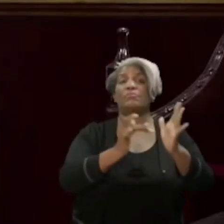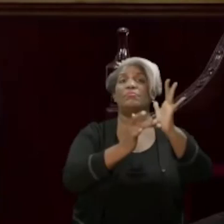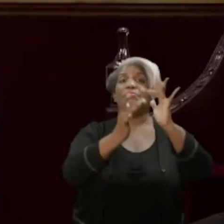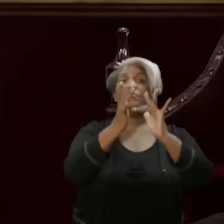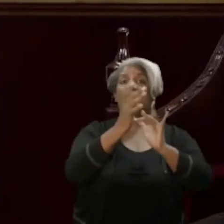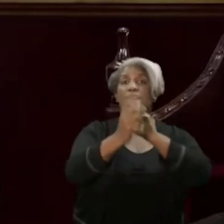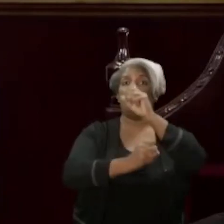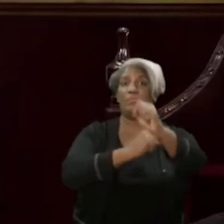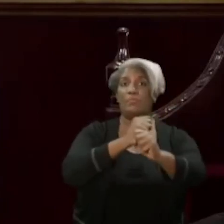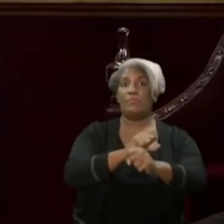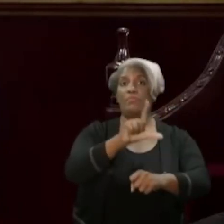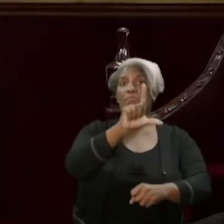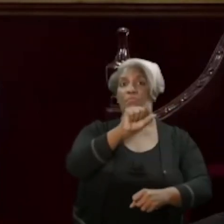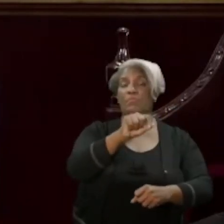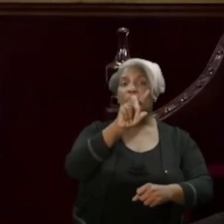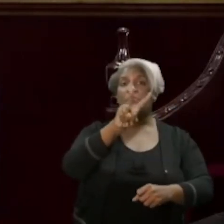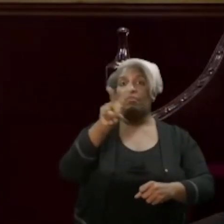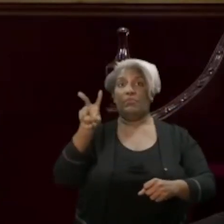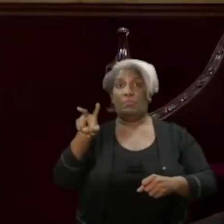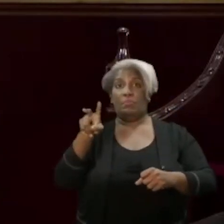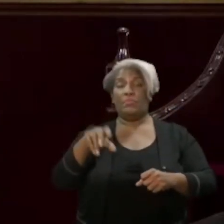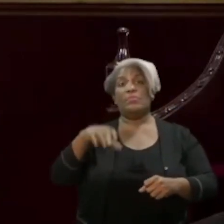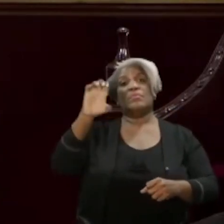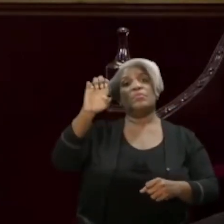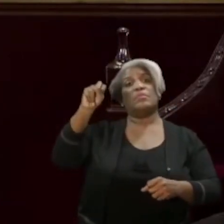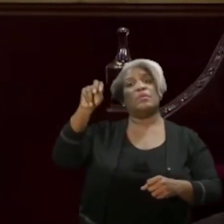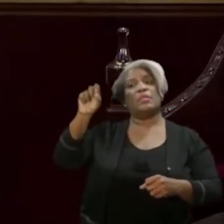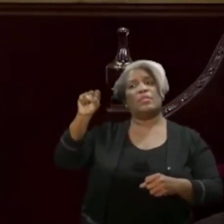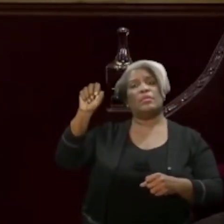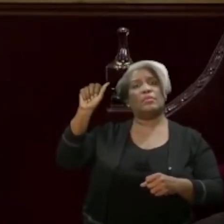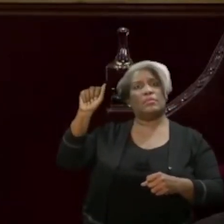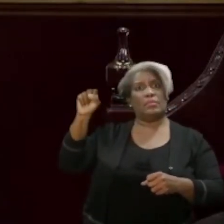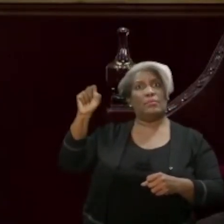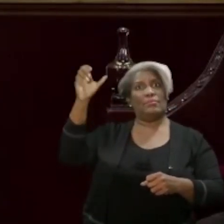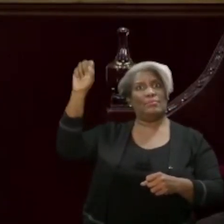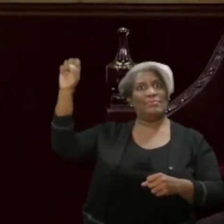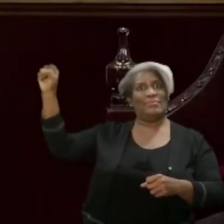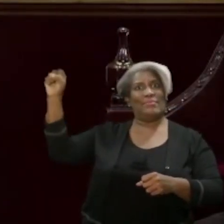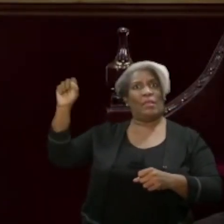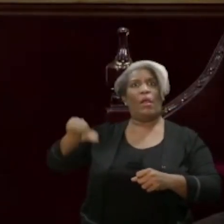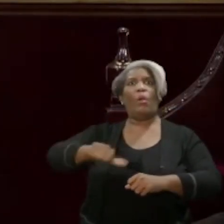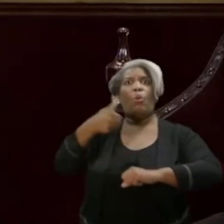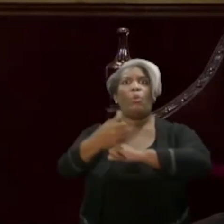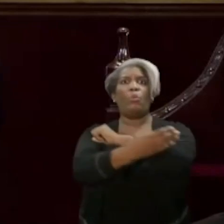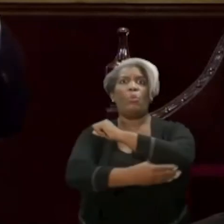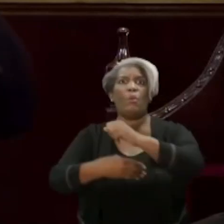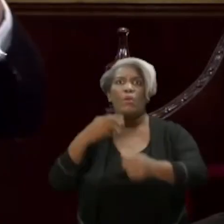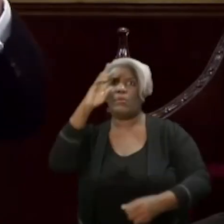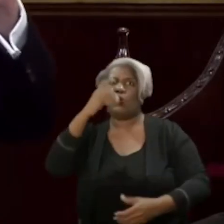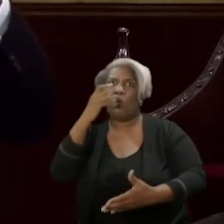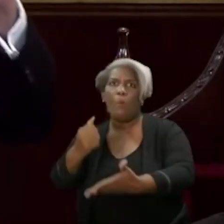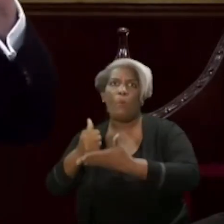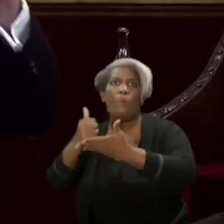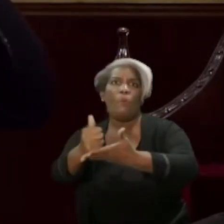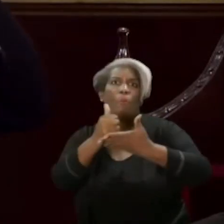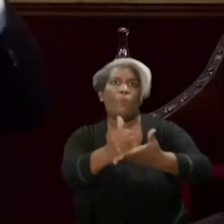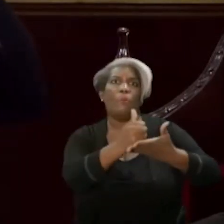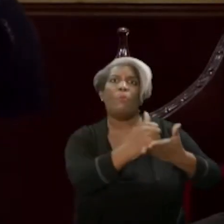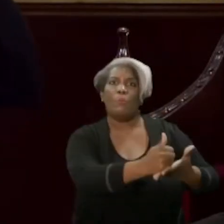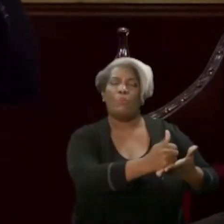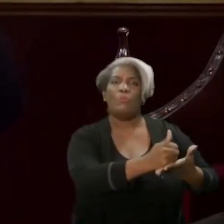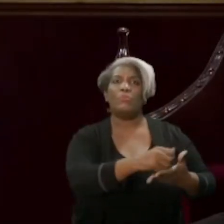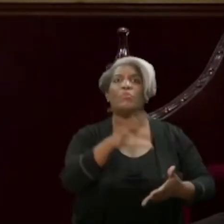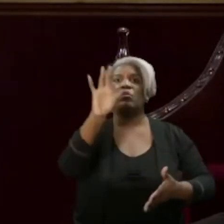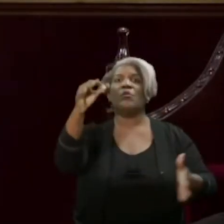programa SENASA en el exterior para brindarles coberturas y servicios de salud en República Dominicana a través de una red mixta de alrededor de